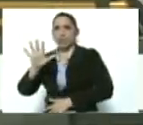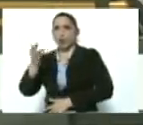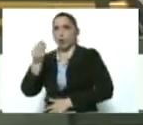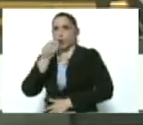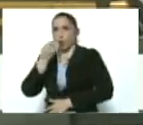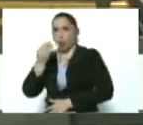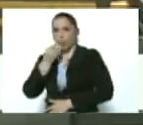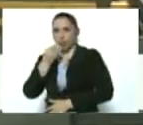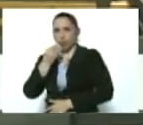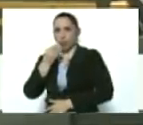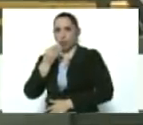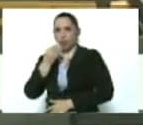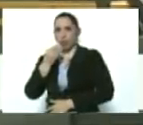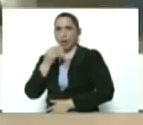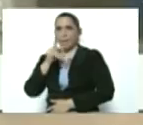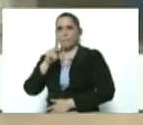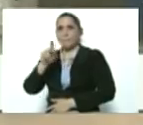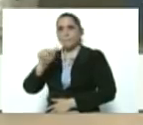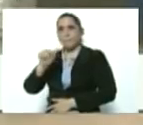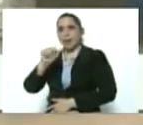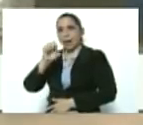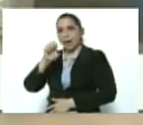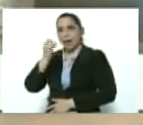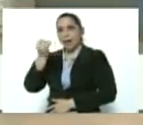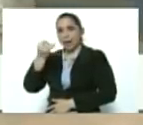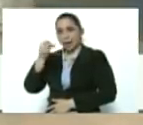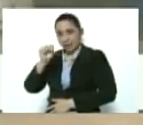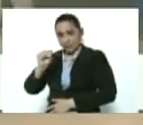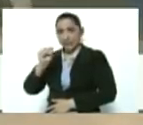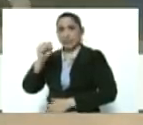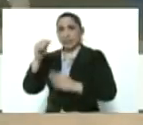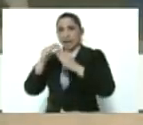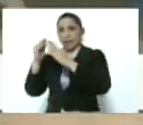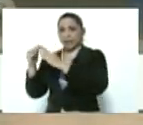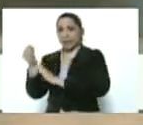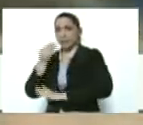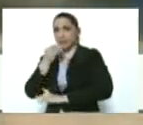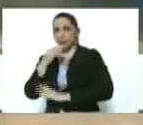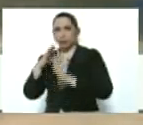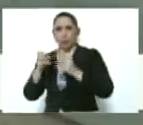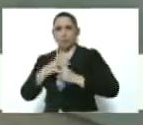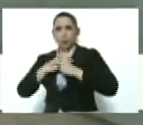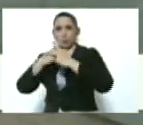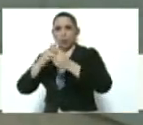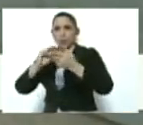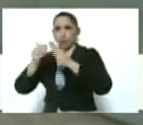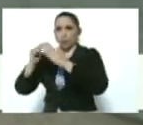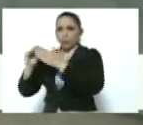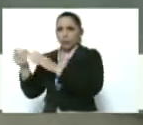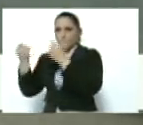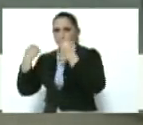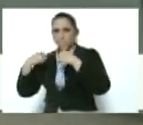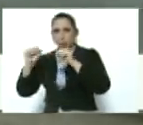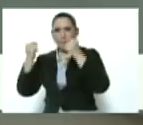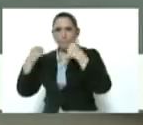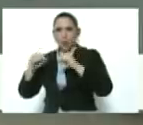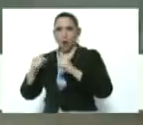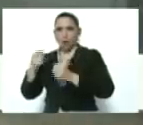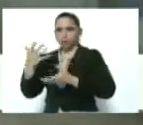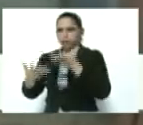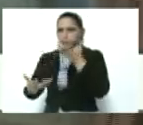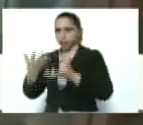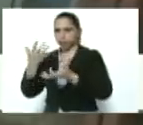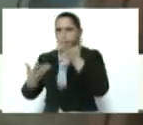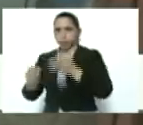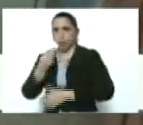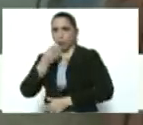entre el país la casa de alimentación todo el voluntariado de la comuna preparando alimentos para las